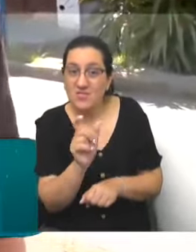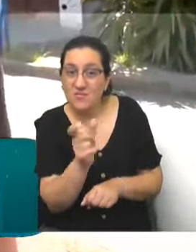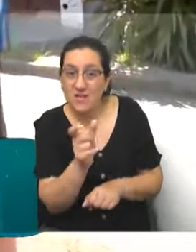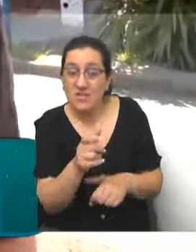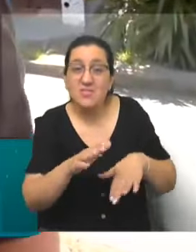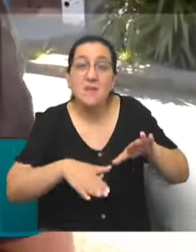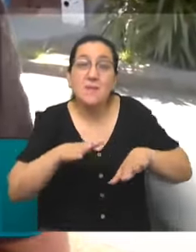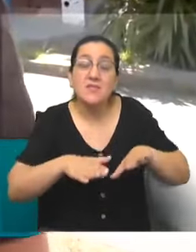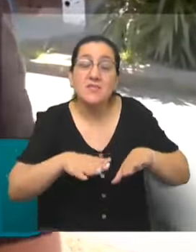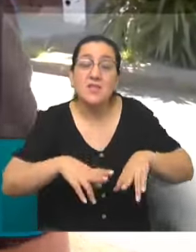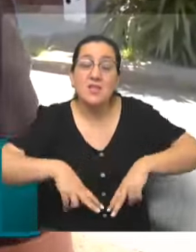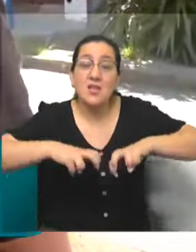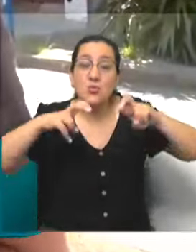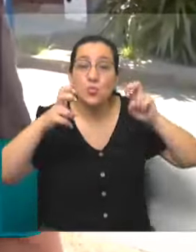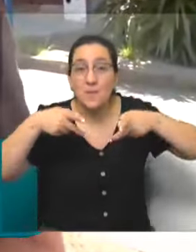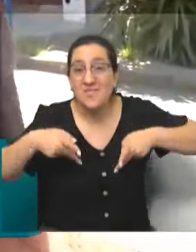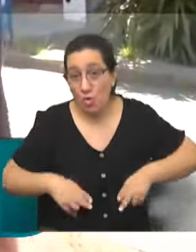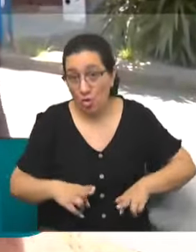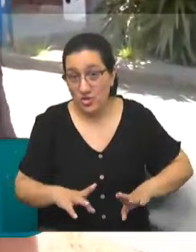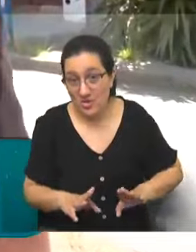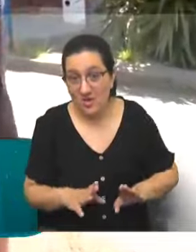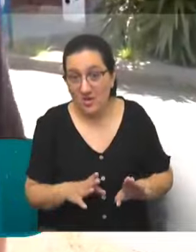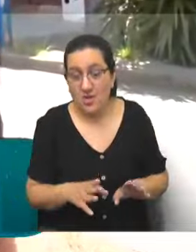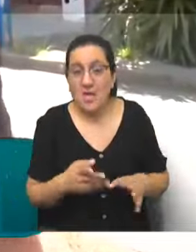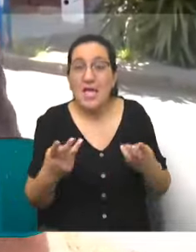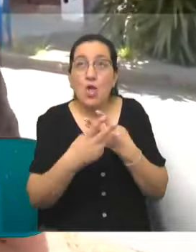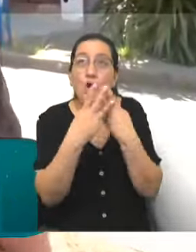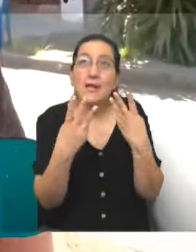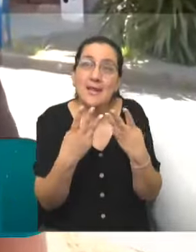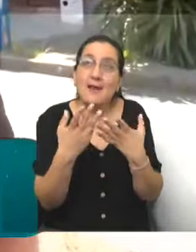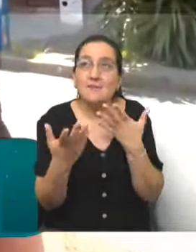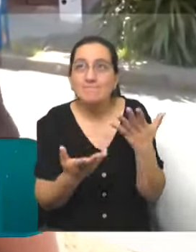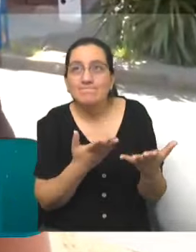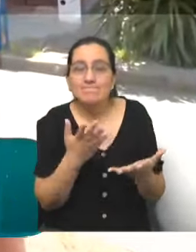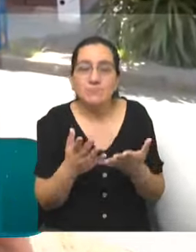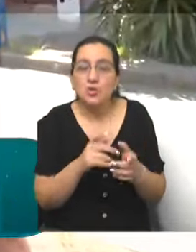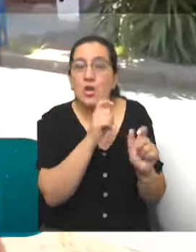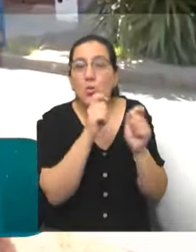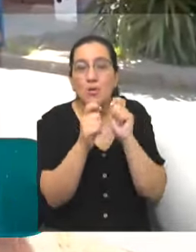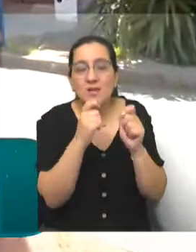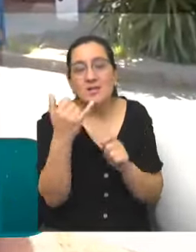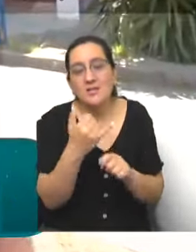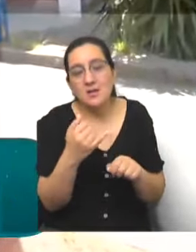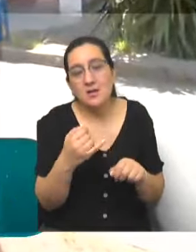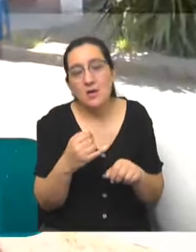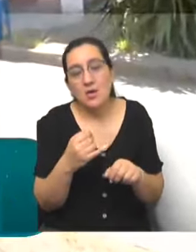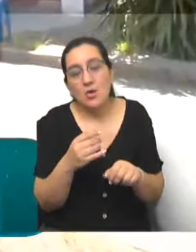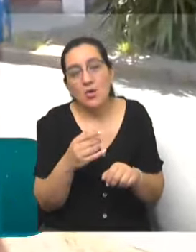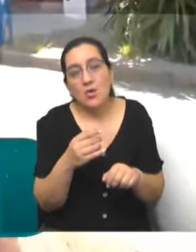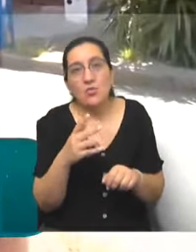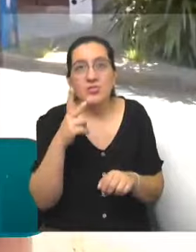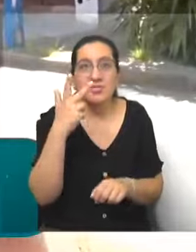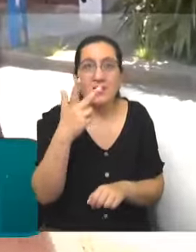tipo de estudio, la metodología que se aplicó y demás. Por lo general estamos viendo encuestas que tienen un margen de error que puede ir entre el